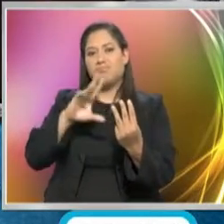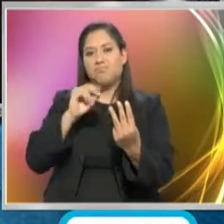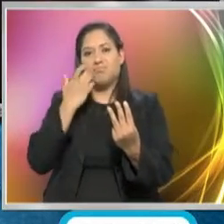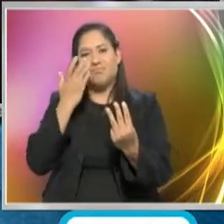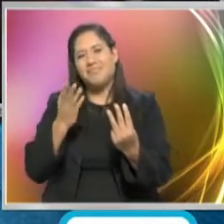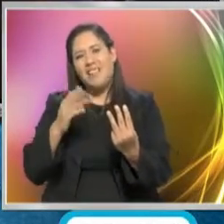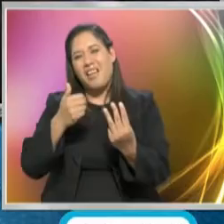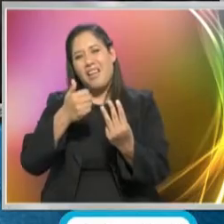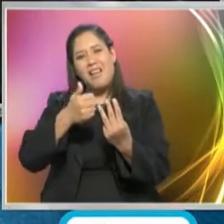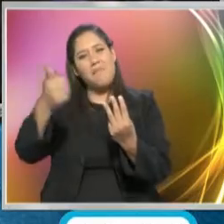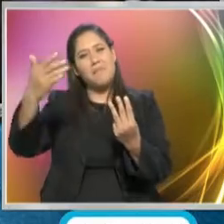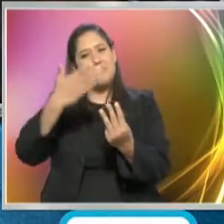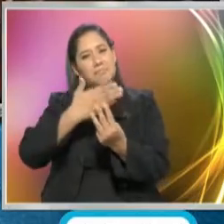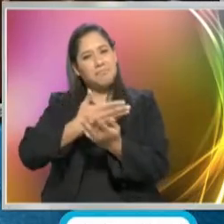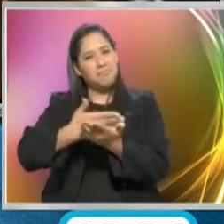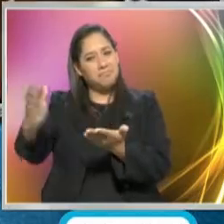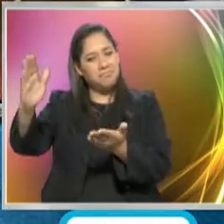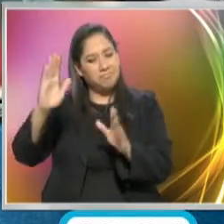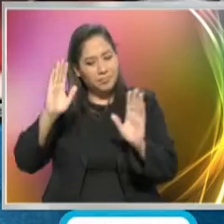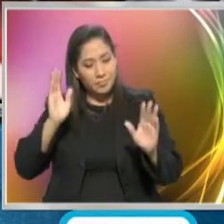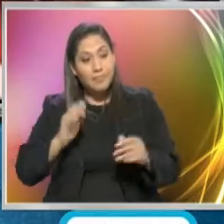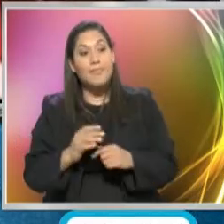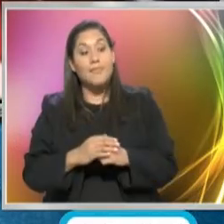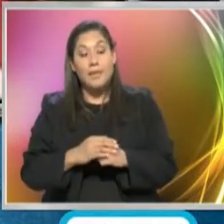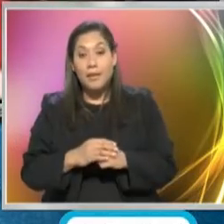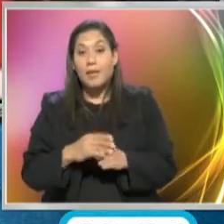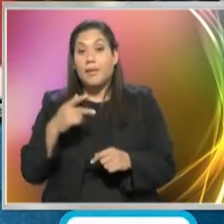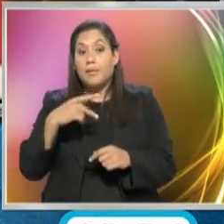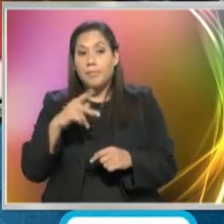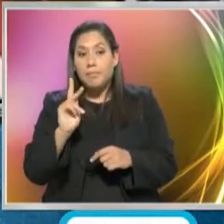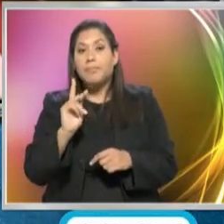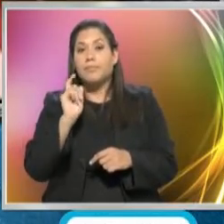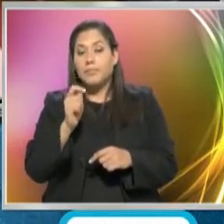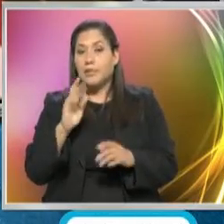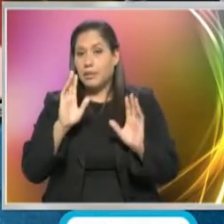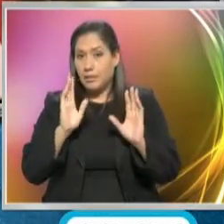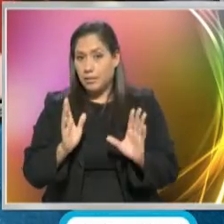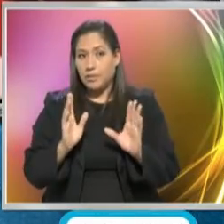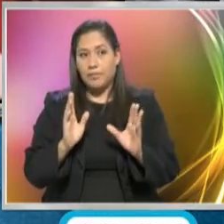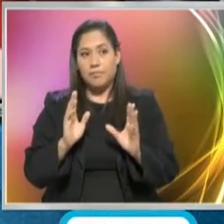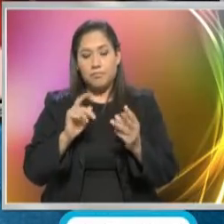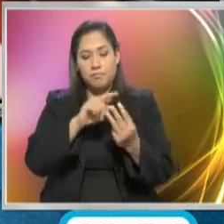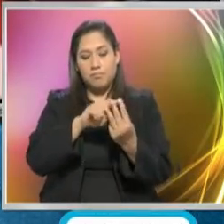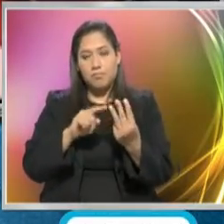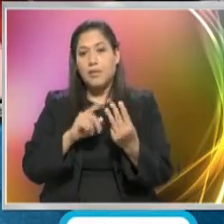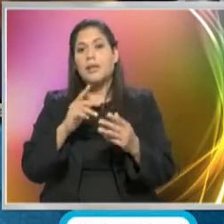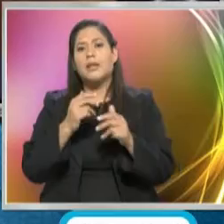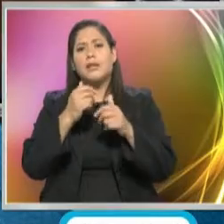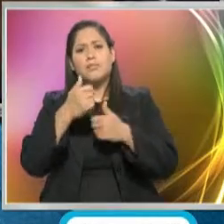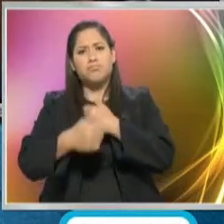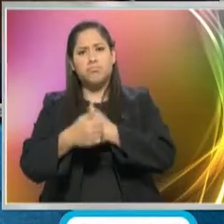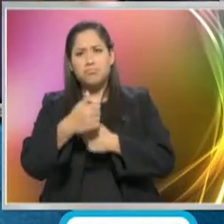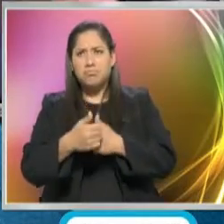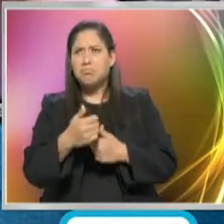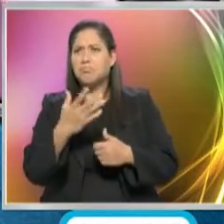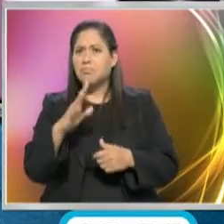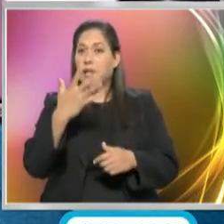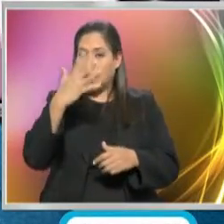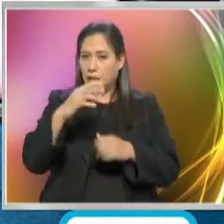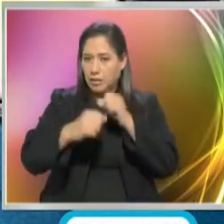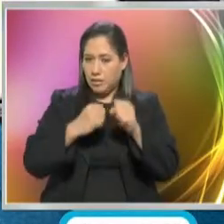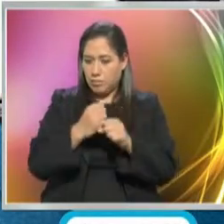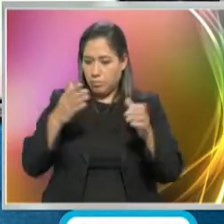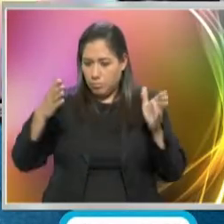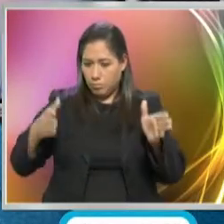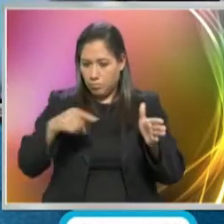que ya Ya hay está en otro otra cosa. costal. Pero a lo que voy es, se hicieron ya, su carrera duró prácticamente una década, ¿no?